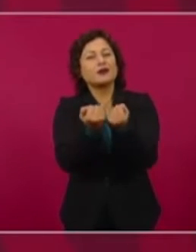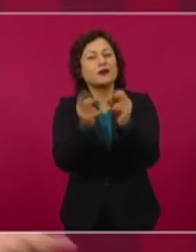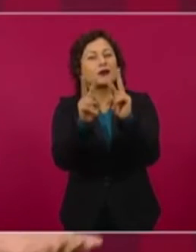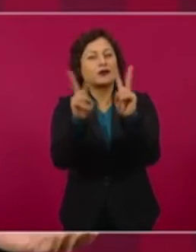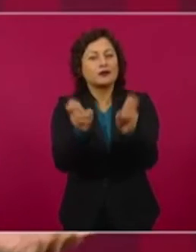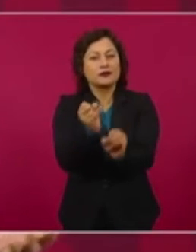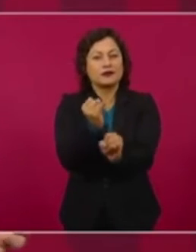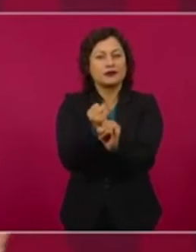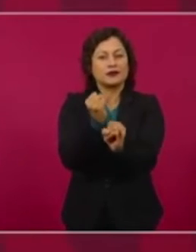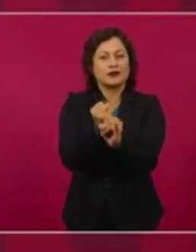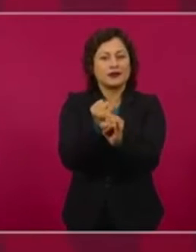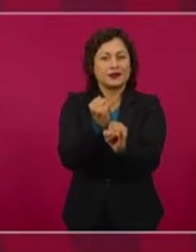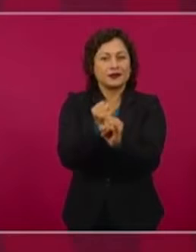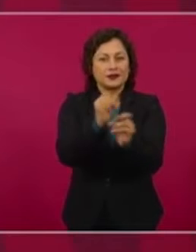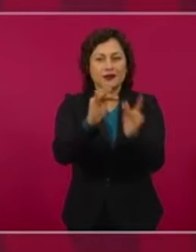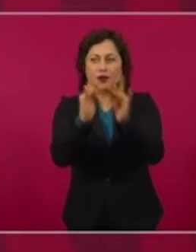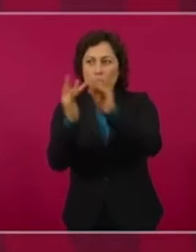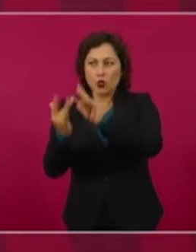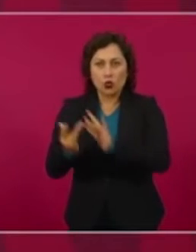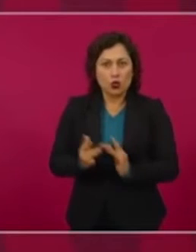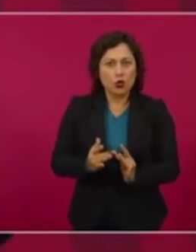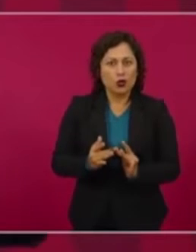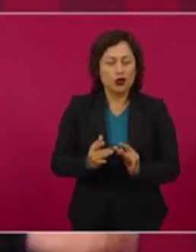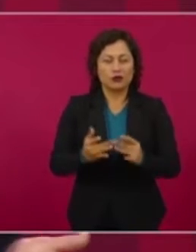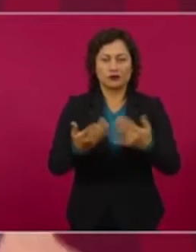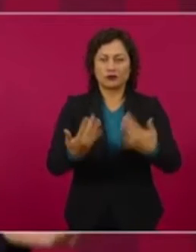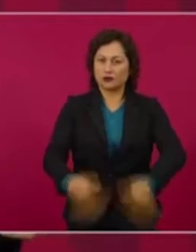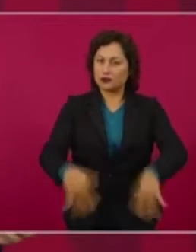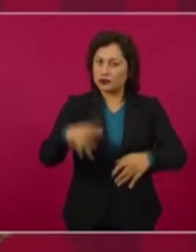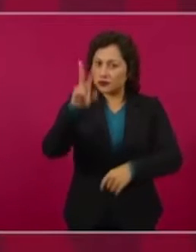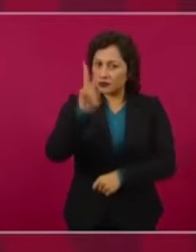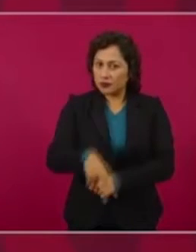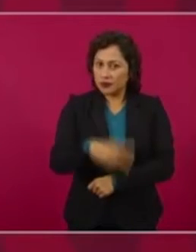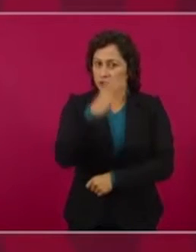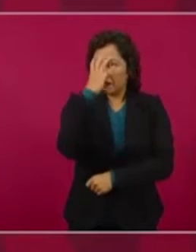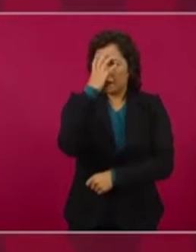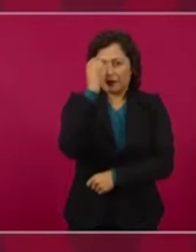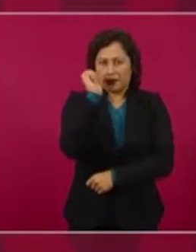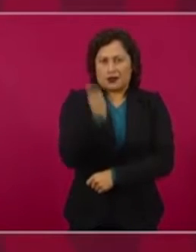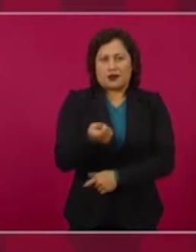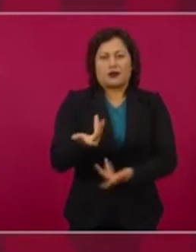Es una vergüenza que nada más se tiene Internet